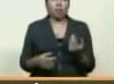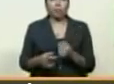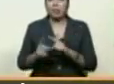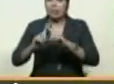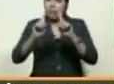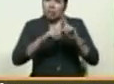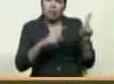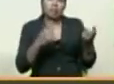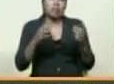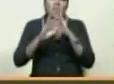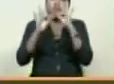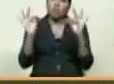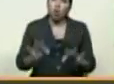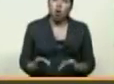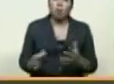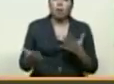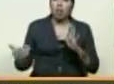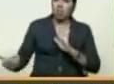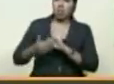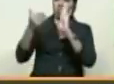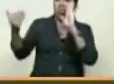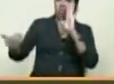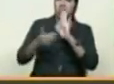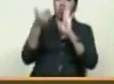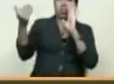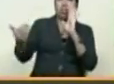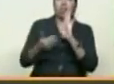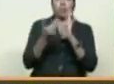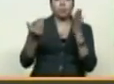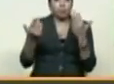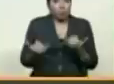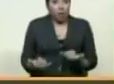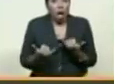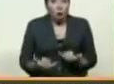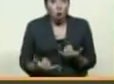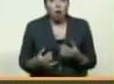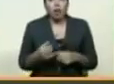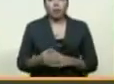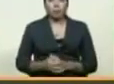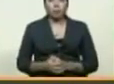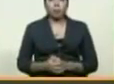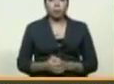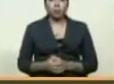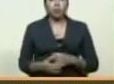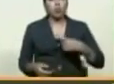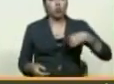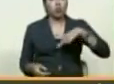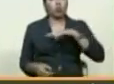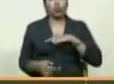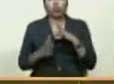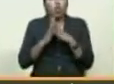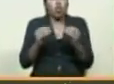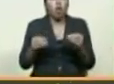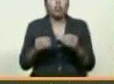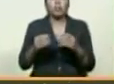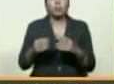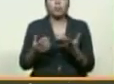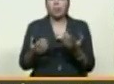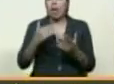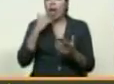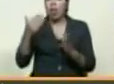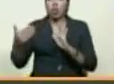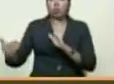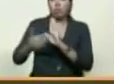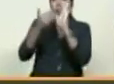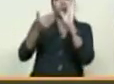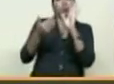formas de guerra que se dan en este siglo, que las hemos enfrentado todas,